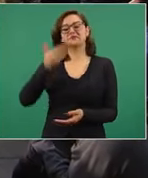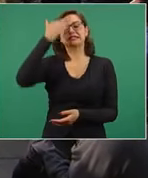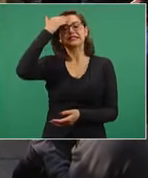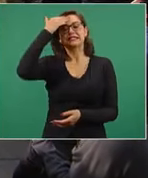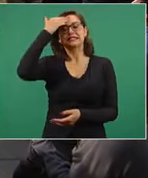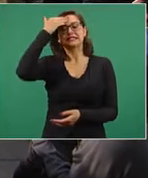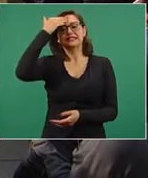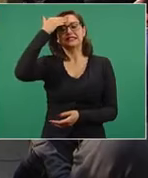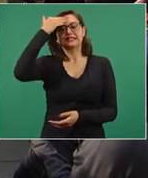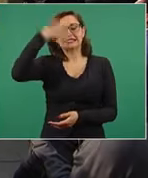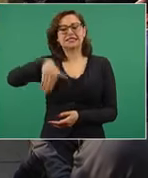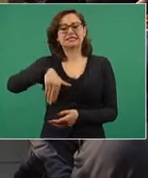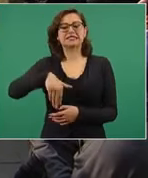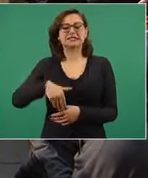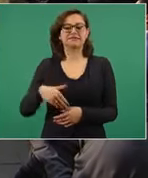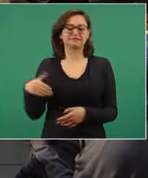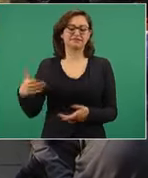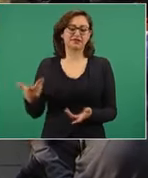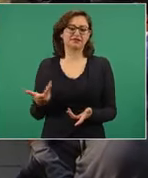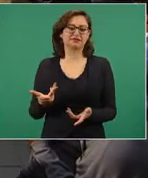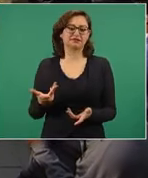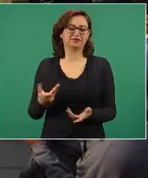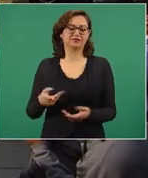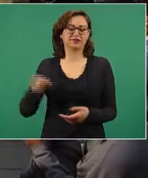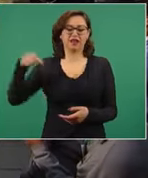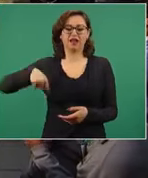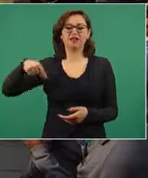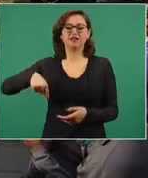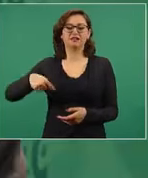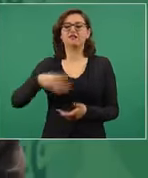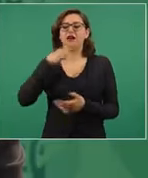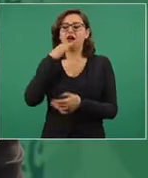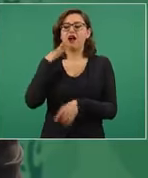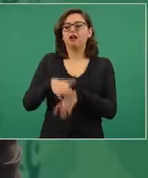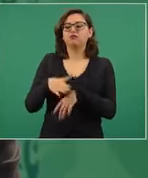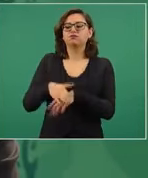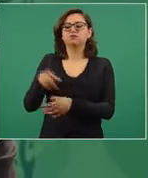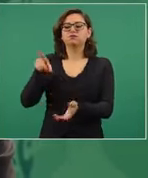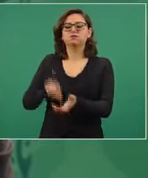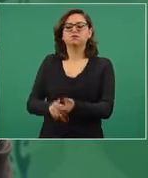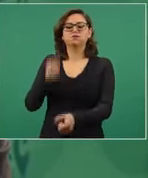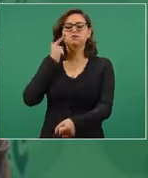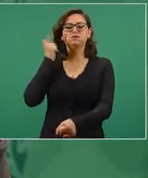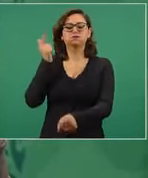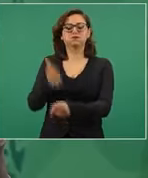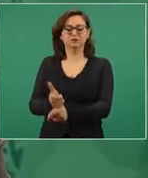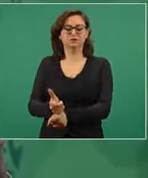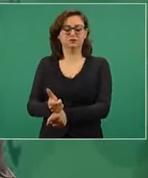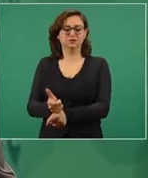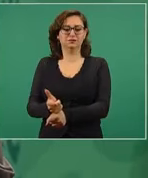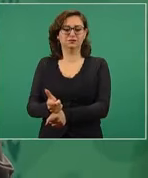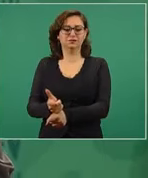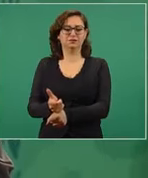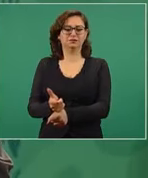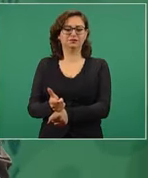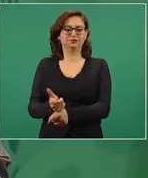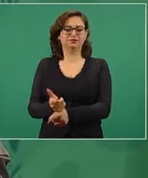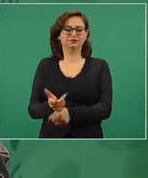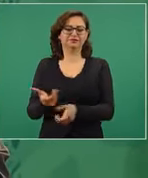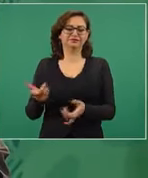traían esos instrumentos para que se